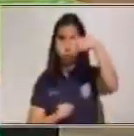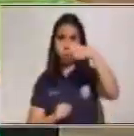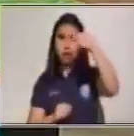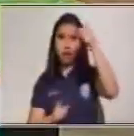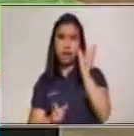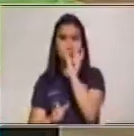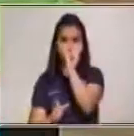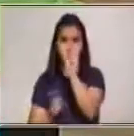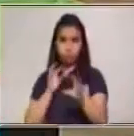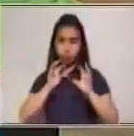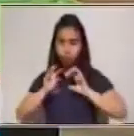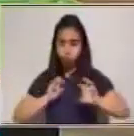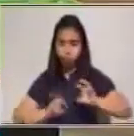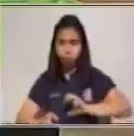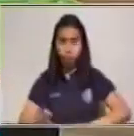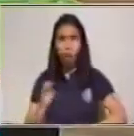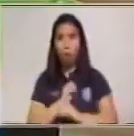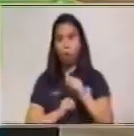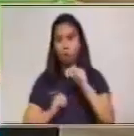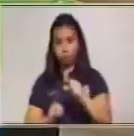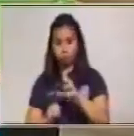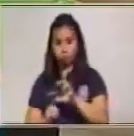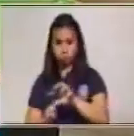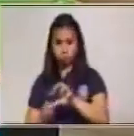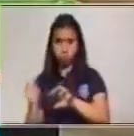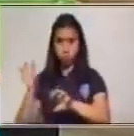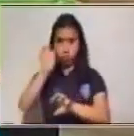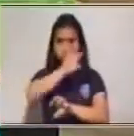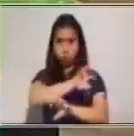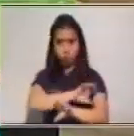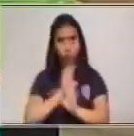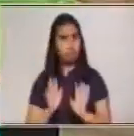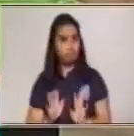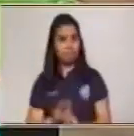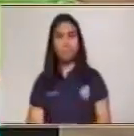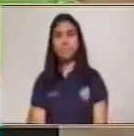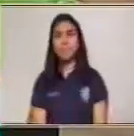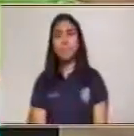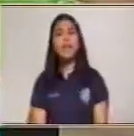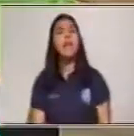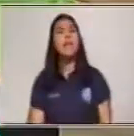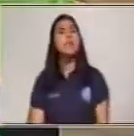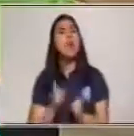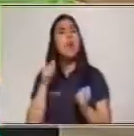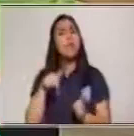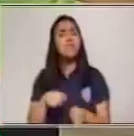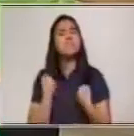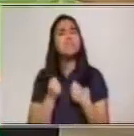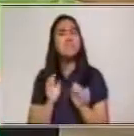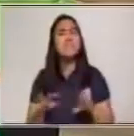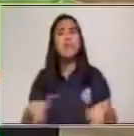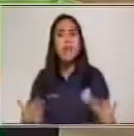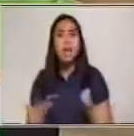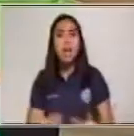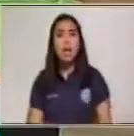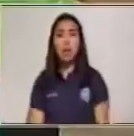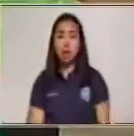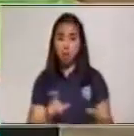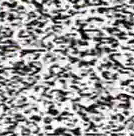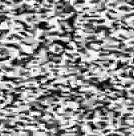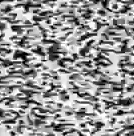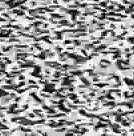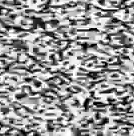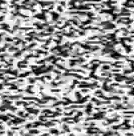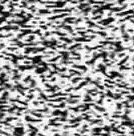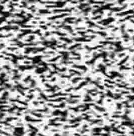Vamos a elaborar entonces nuestro cuadro sinóptico. Y vamos a comenzar.